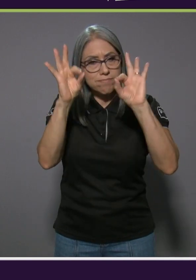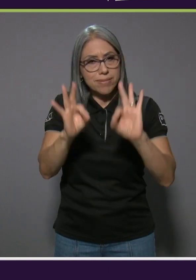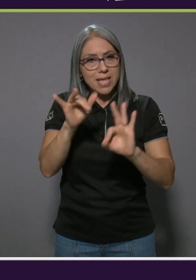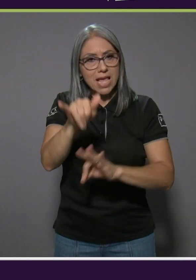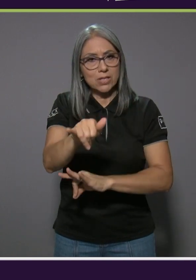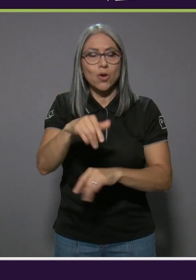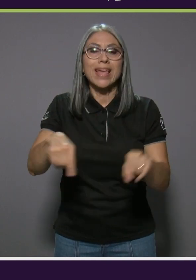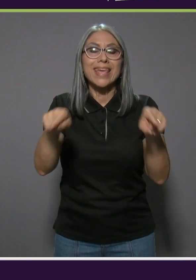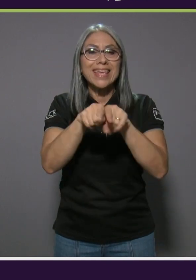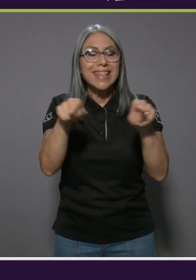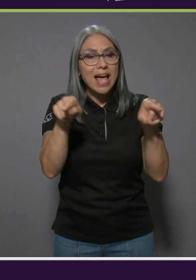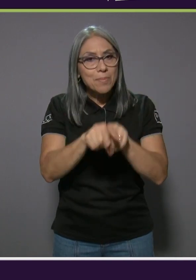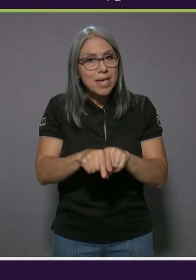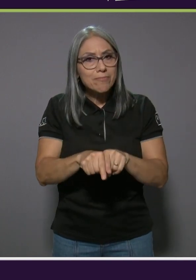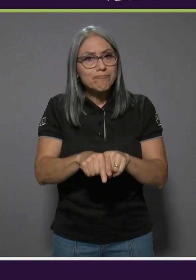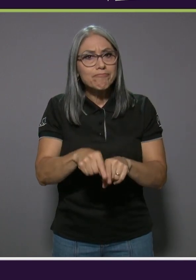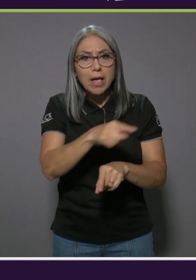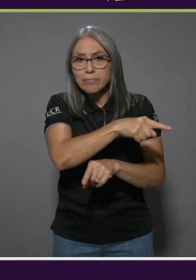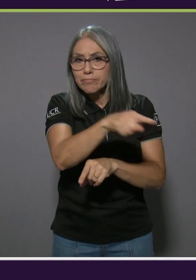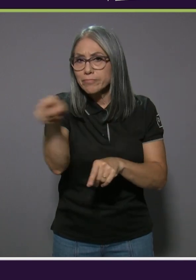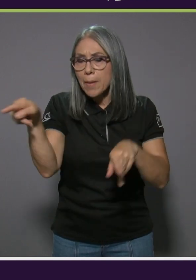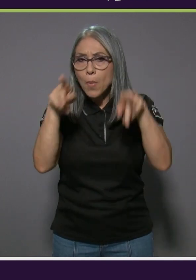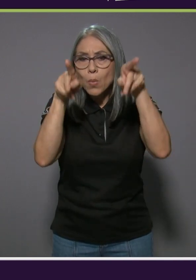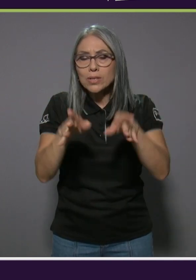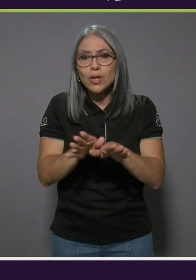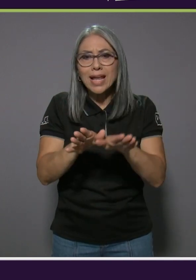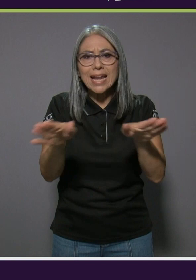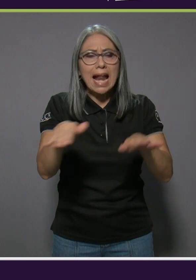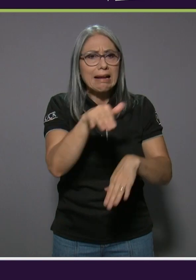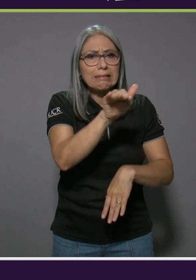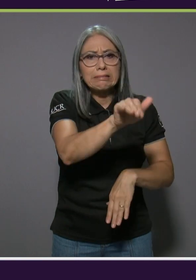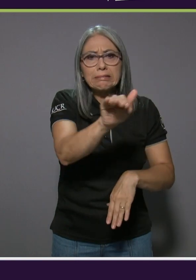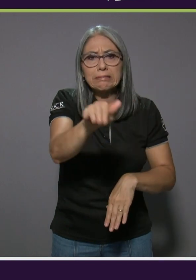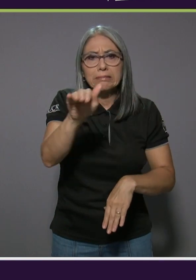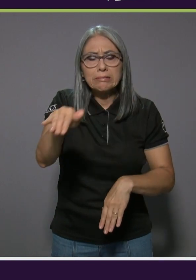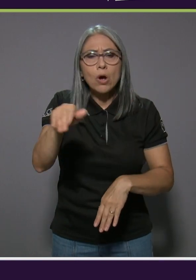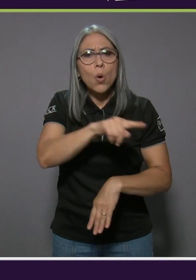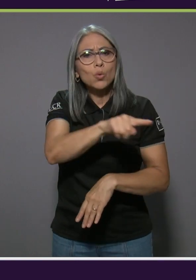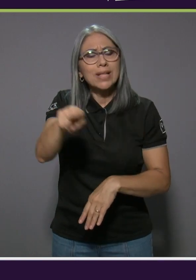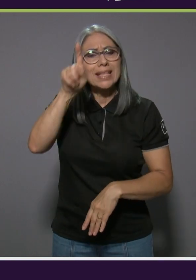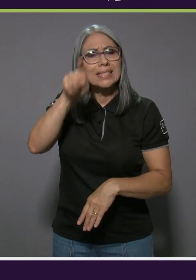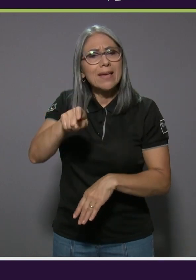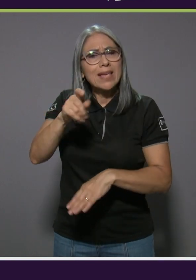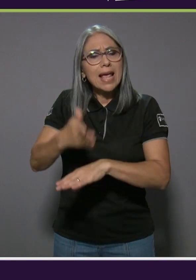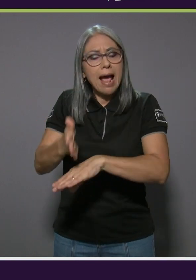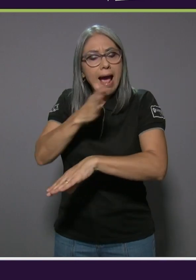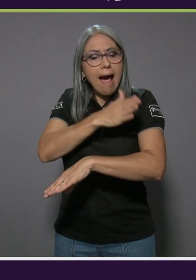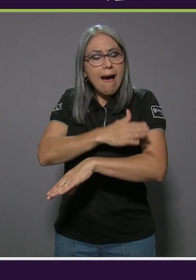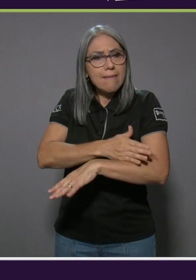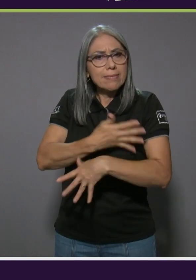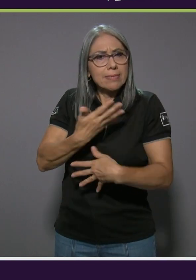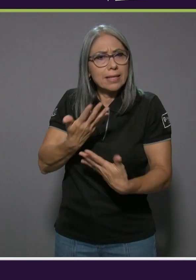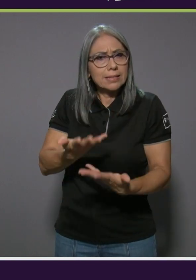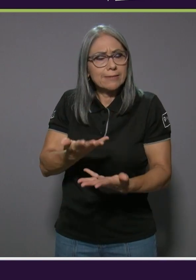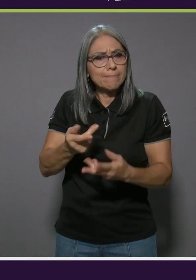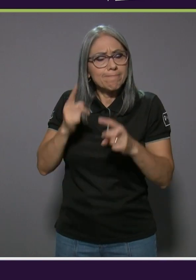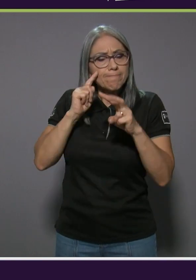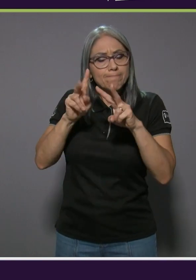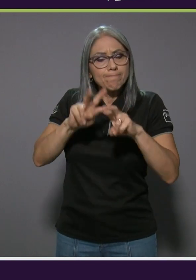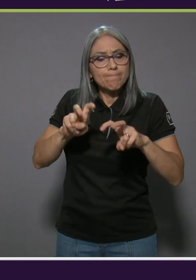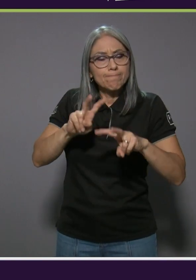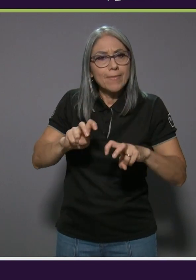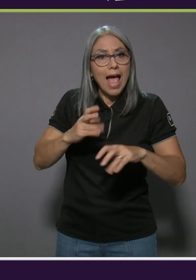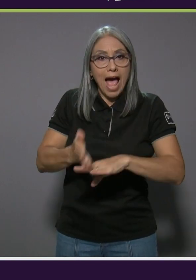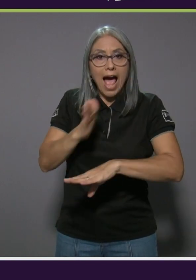llamar un poco a la población en general a hacer ese análisis previo a acudir a la generación de un servicio de certificación